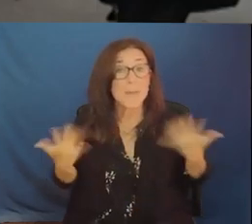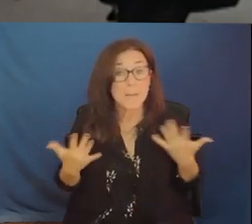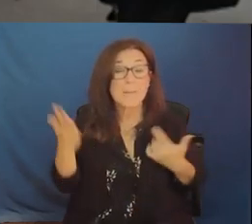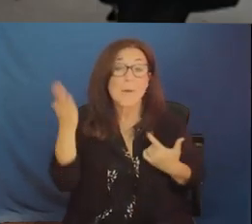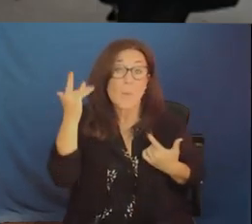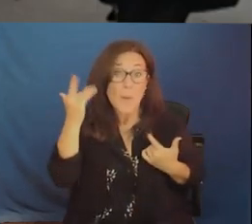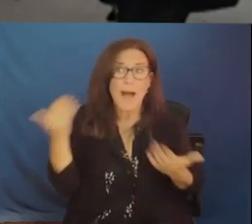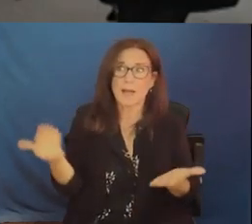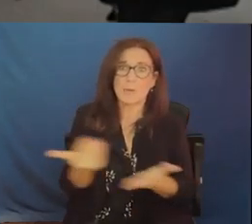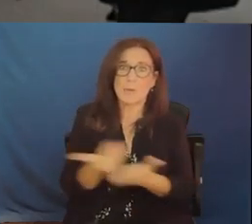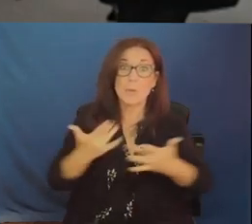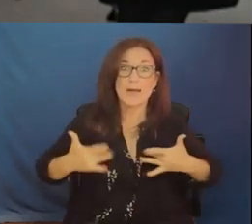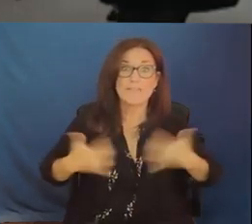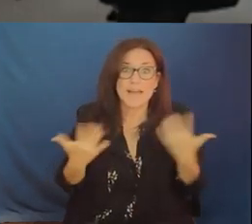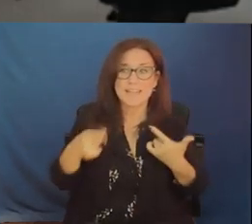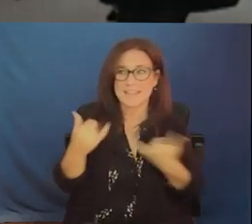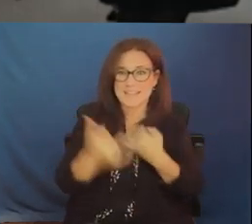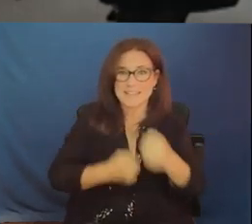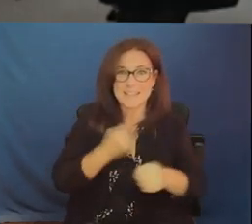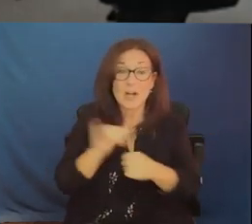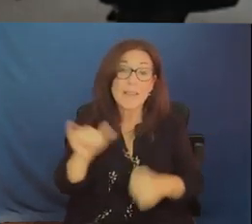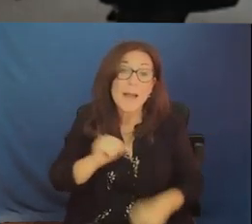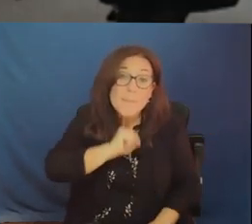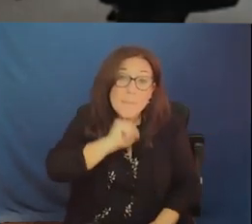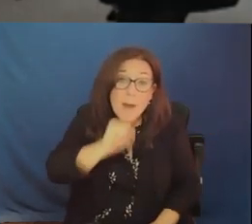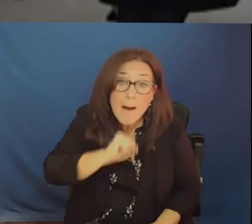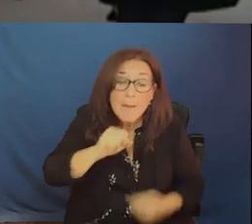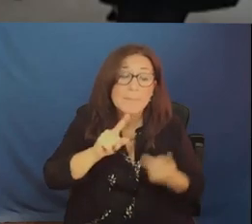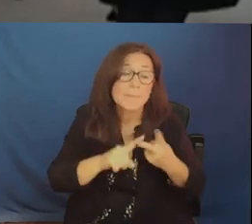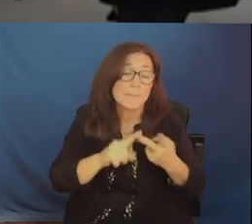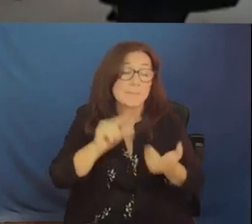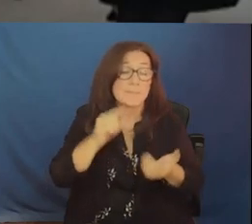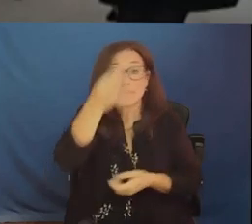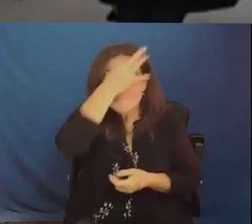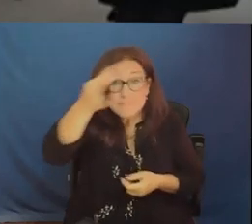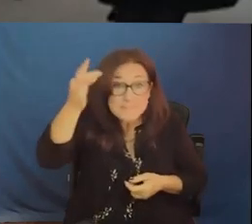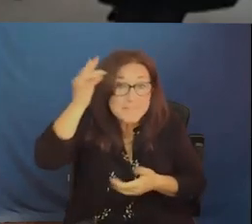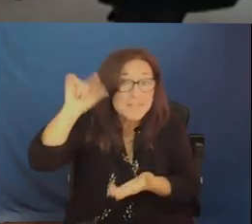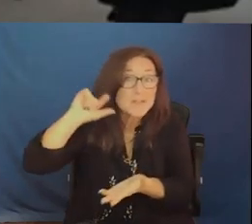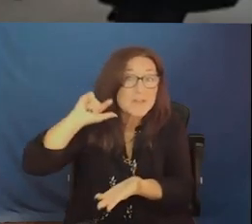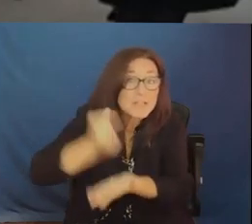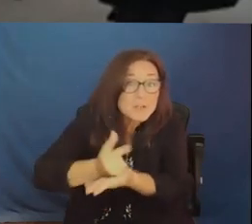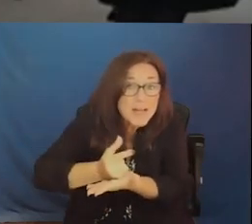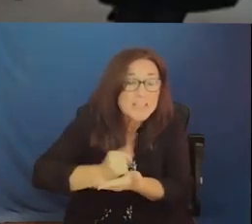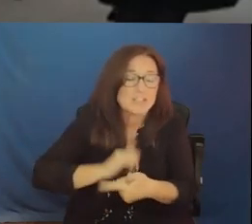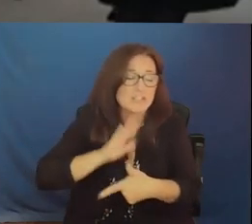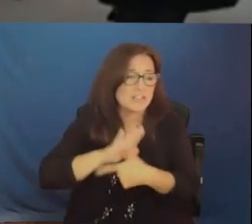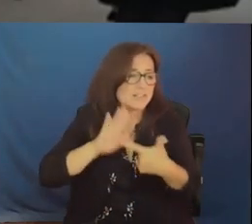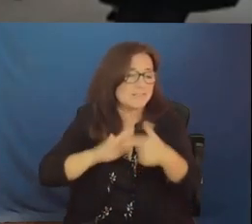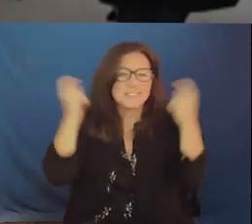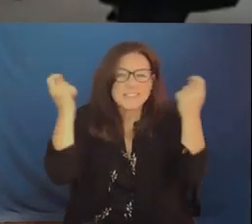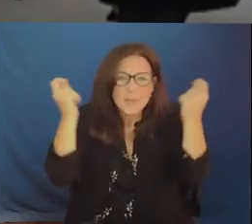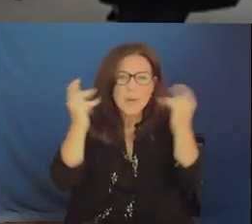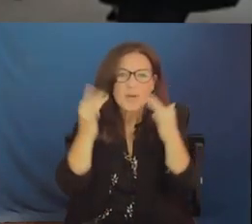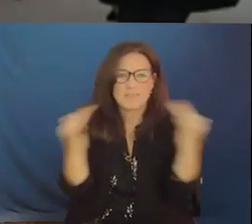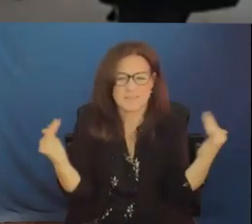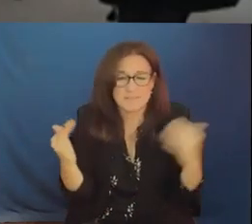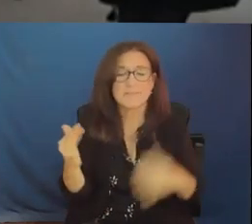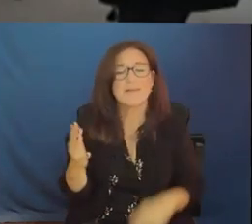próximas semanas como los bailes de graduación los bailes de fin de año ceremonias de prevención y quiero agradecerles a todos por su esfuerzo incansable